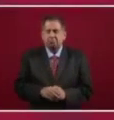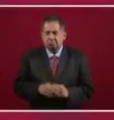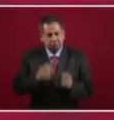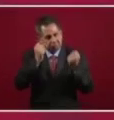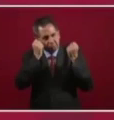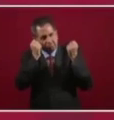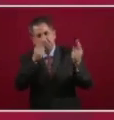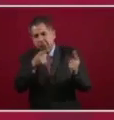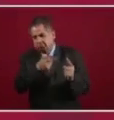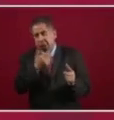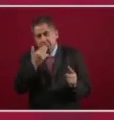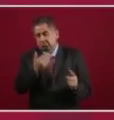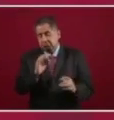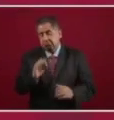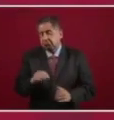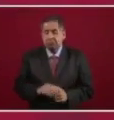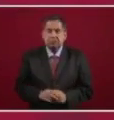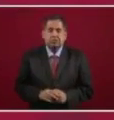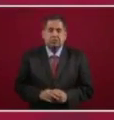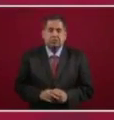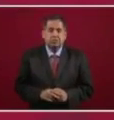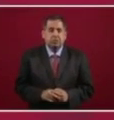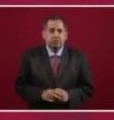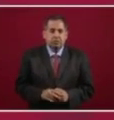mucha admiración, y